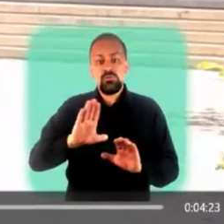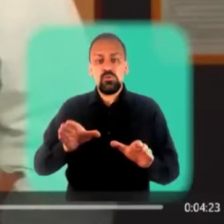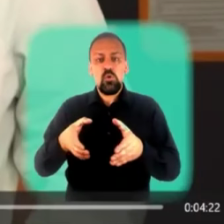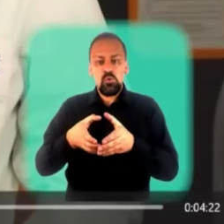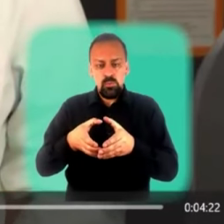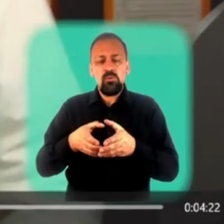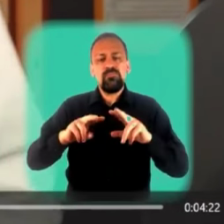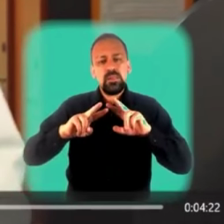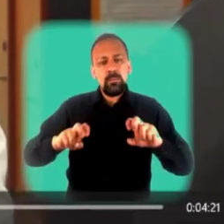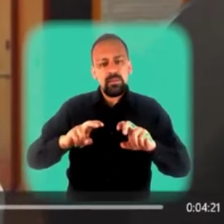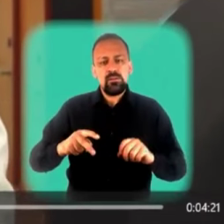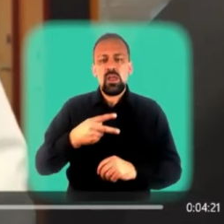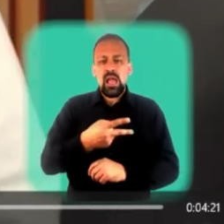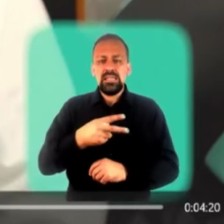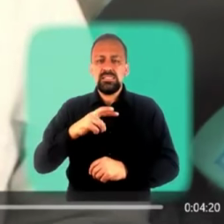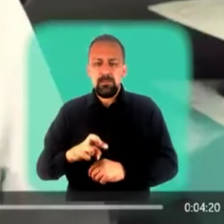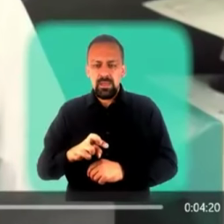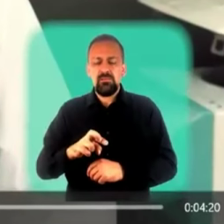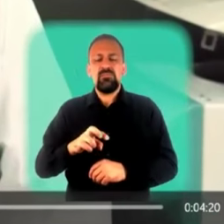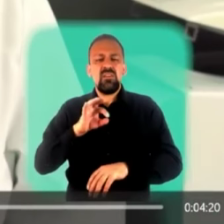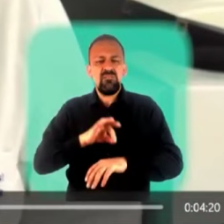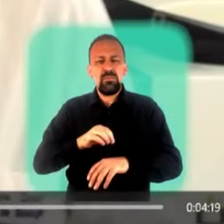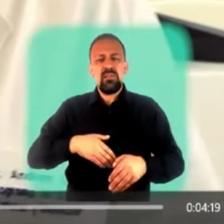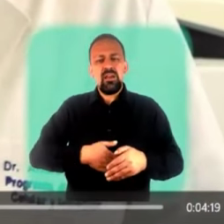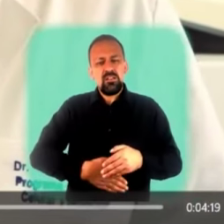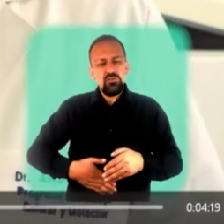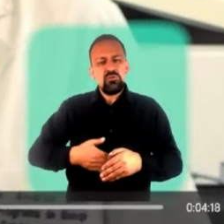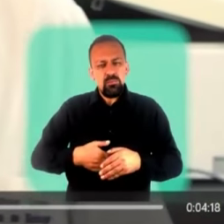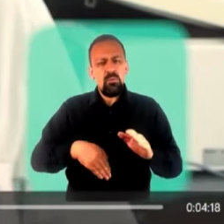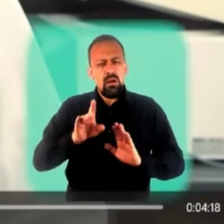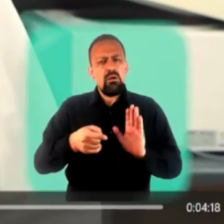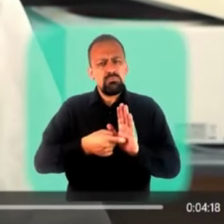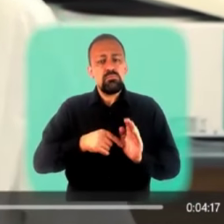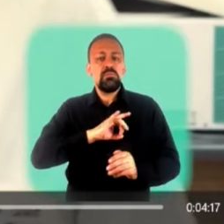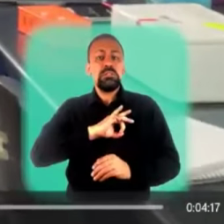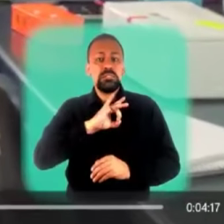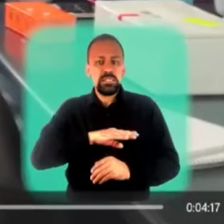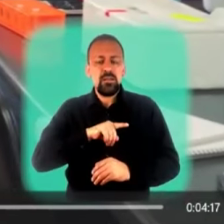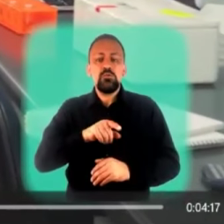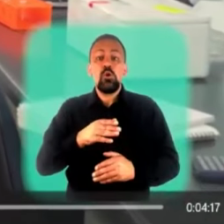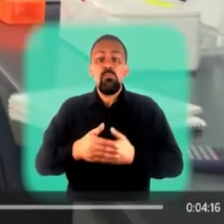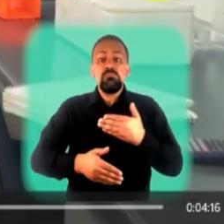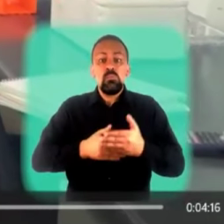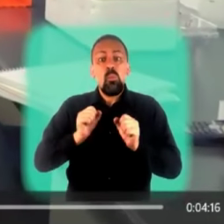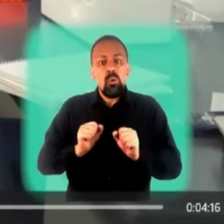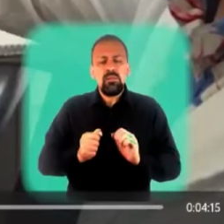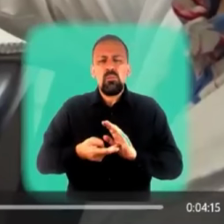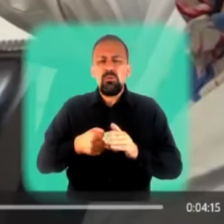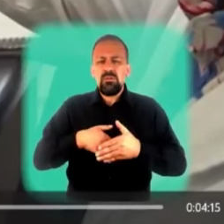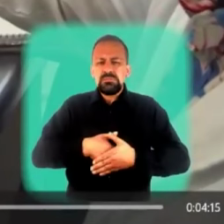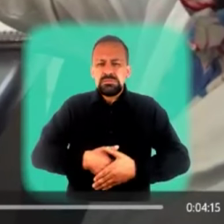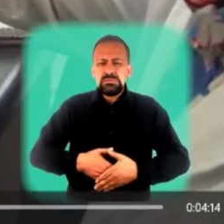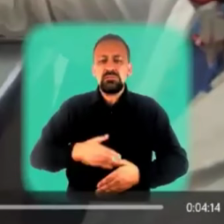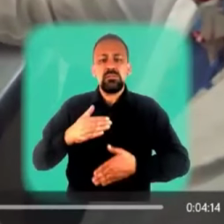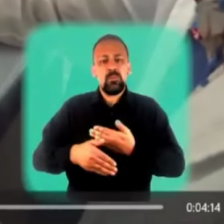Nuestro grupo estudia la bacteria Helicobacter pylori, una infección bien prevalente en la población chilena, y cómo eso induce daños